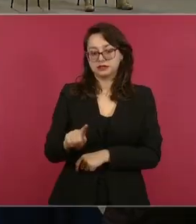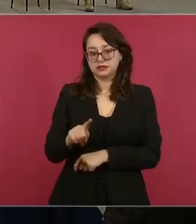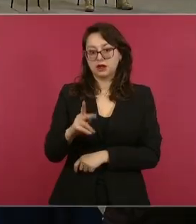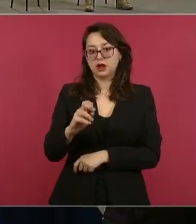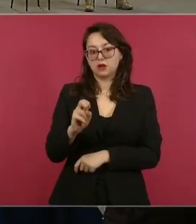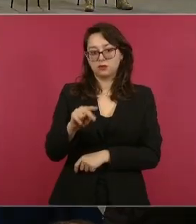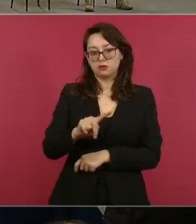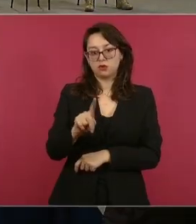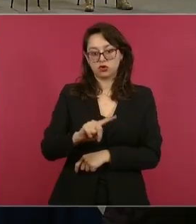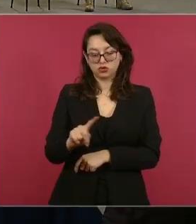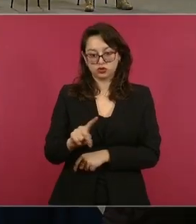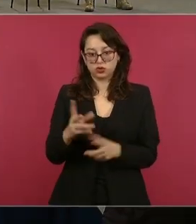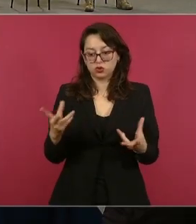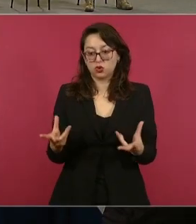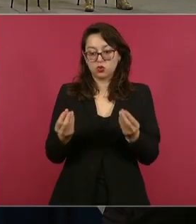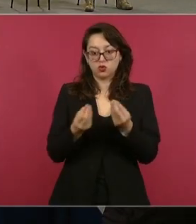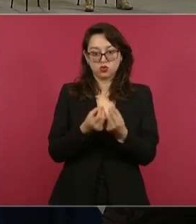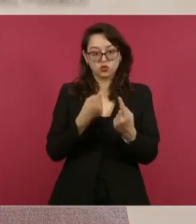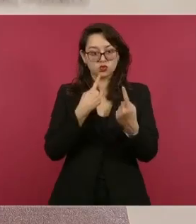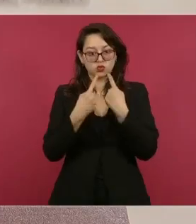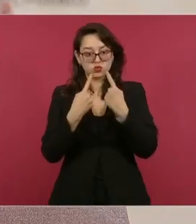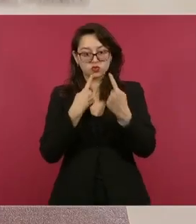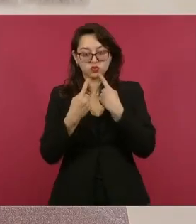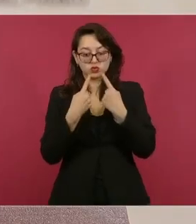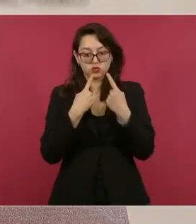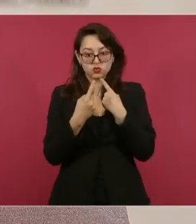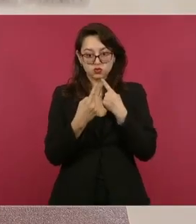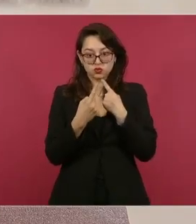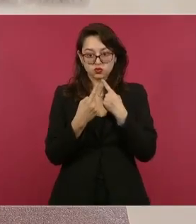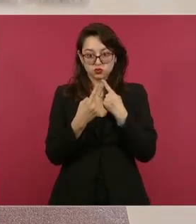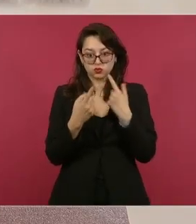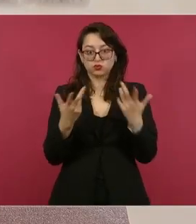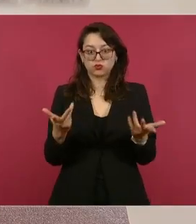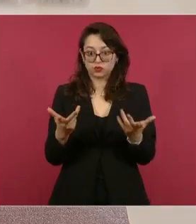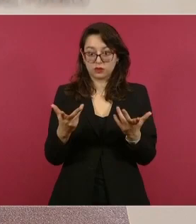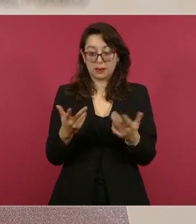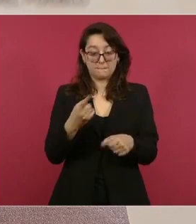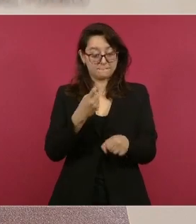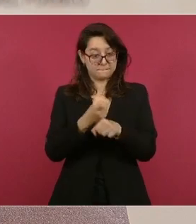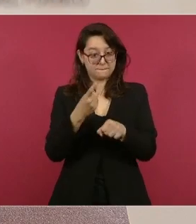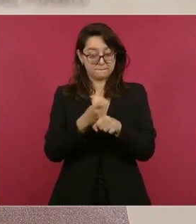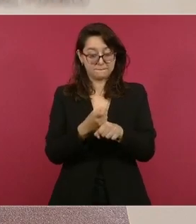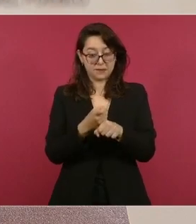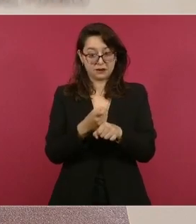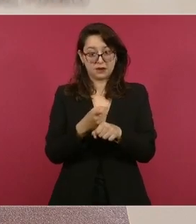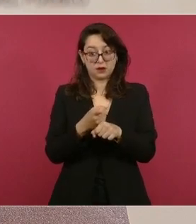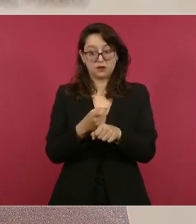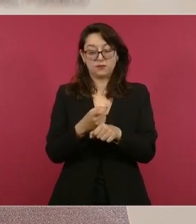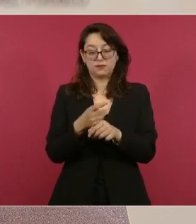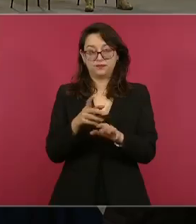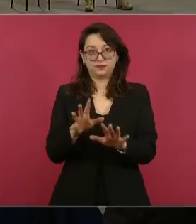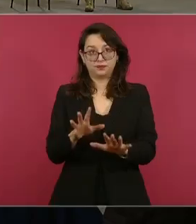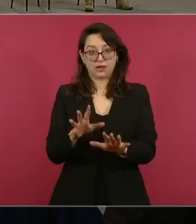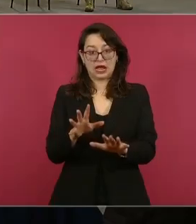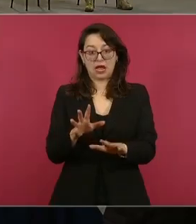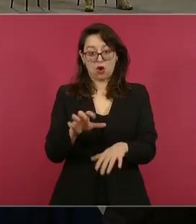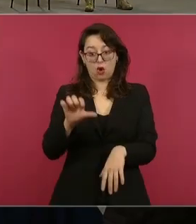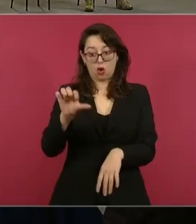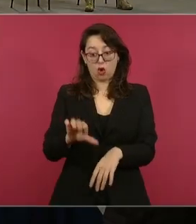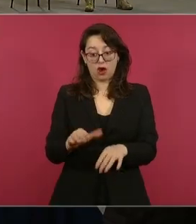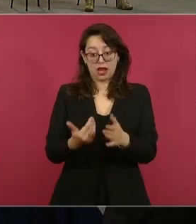y se les informa que a partir de hoy, bueno, primero que nada, a las 6:00 a.m. salió un vuelo de la Secretaría de Marina